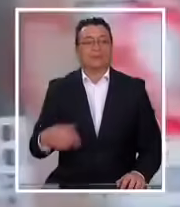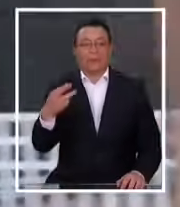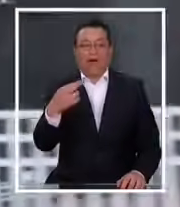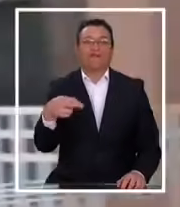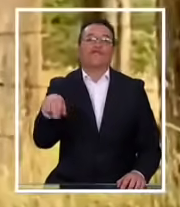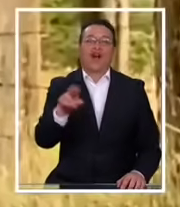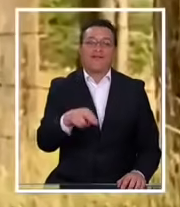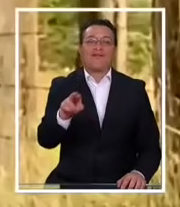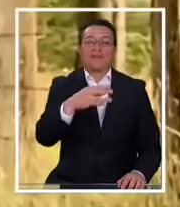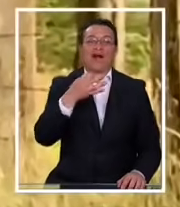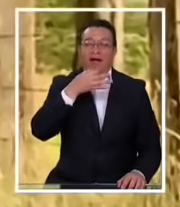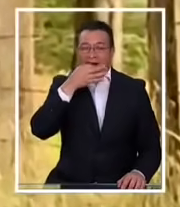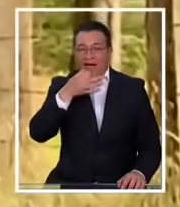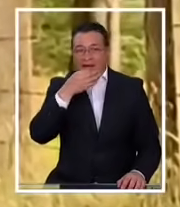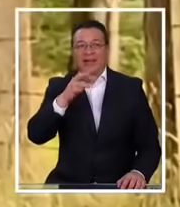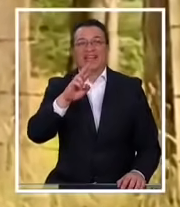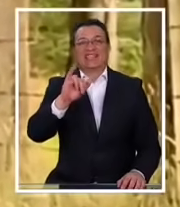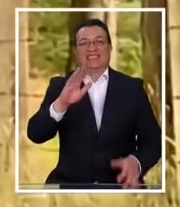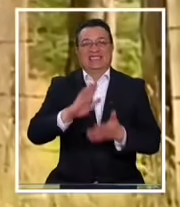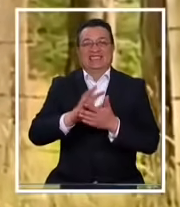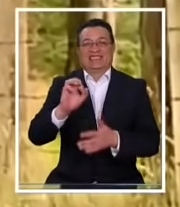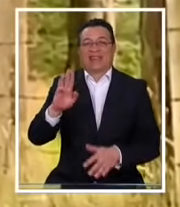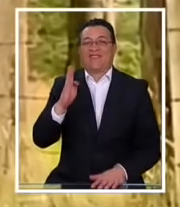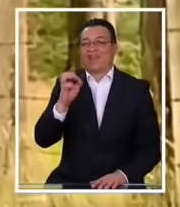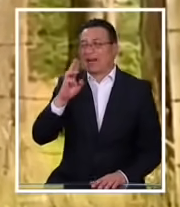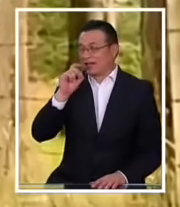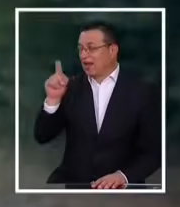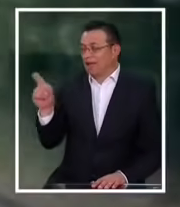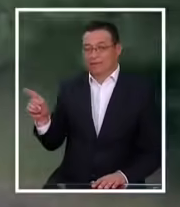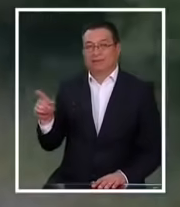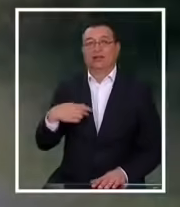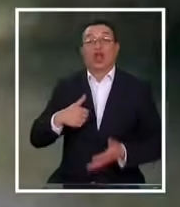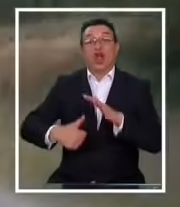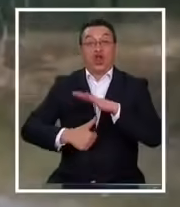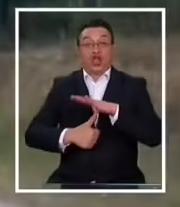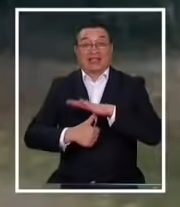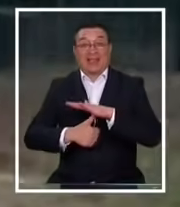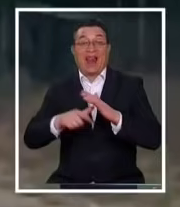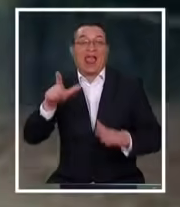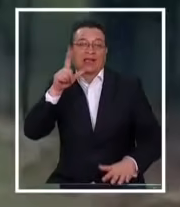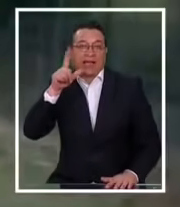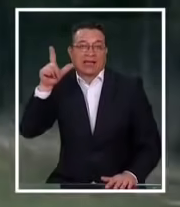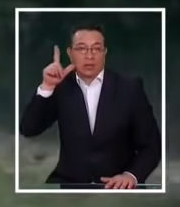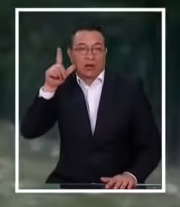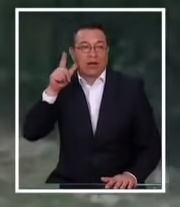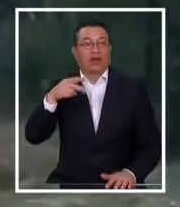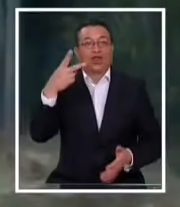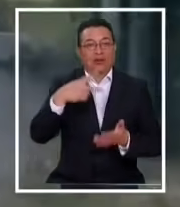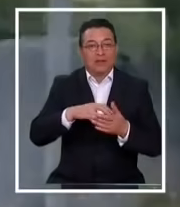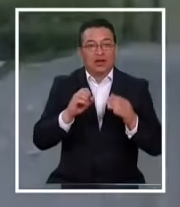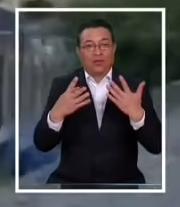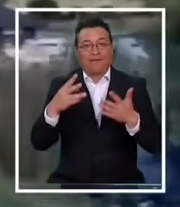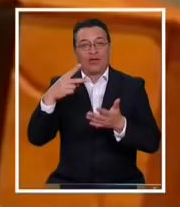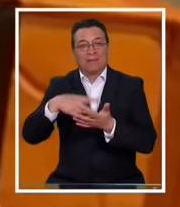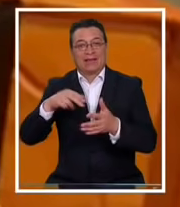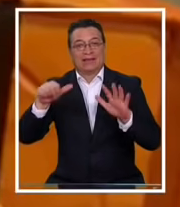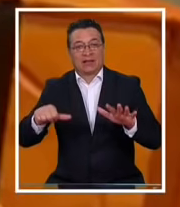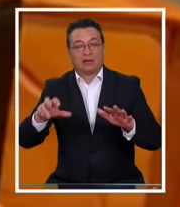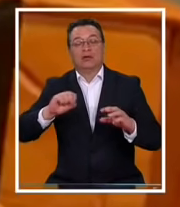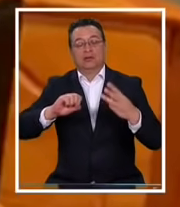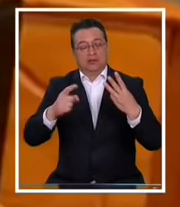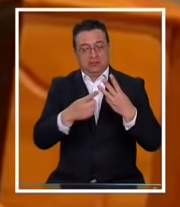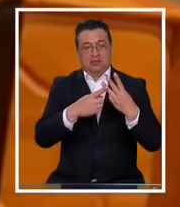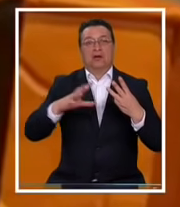A volver, era el lema de Richard Barría, concejal por Llanquihue entre 2009 y 2016, quien hace un par de semanas consiguió ganar su